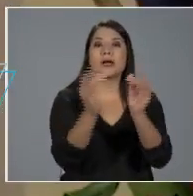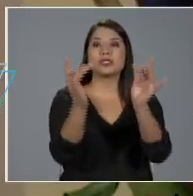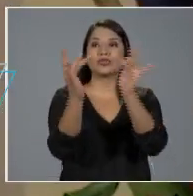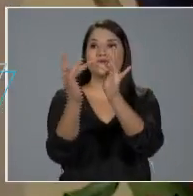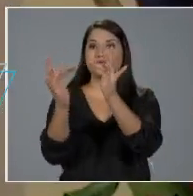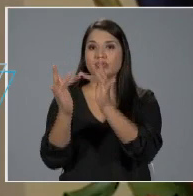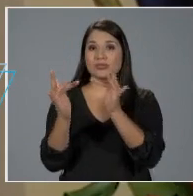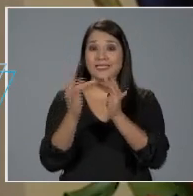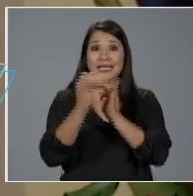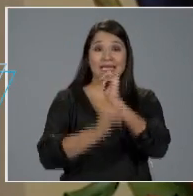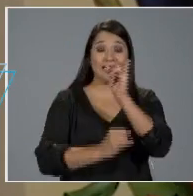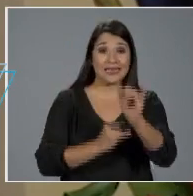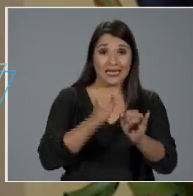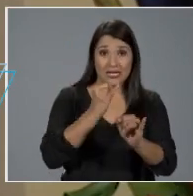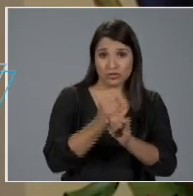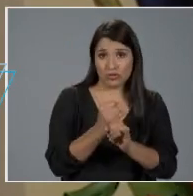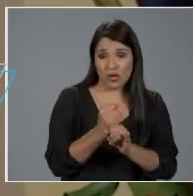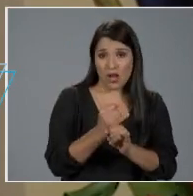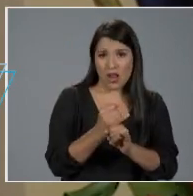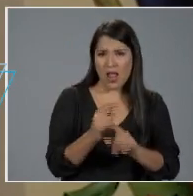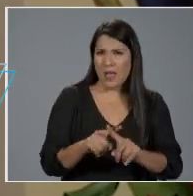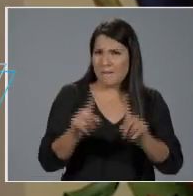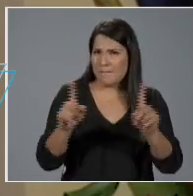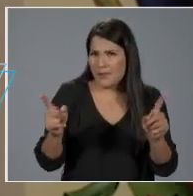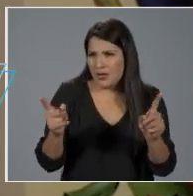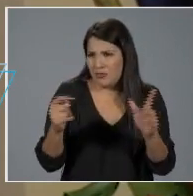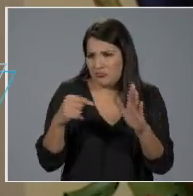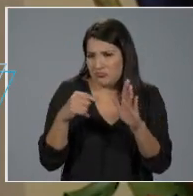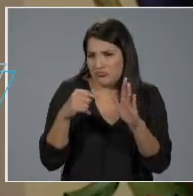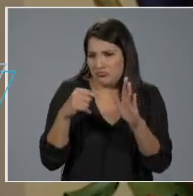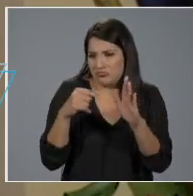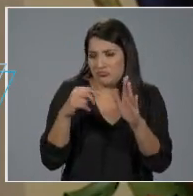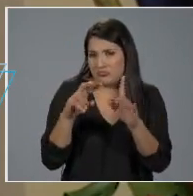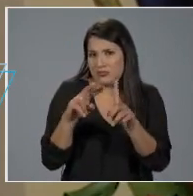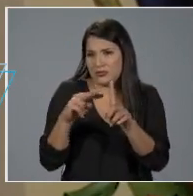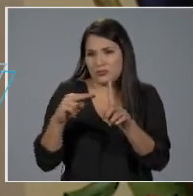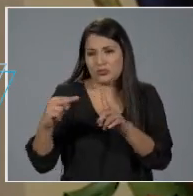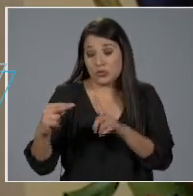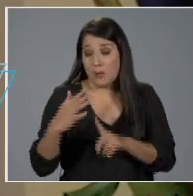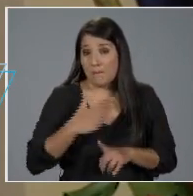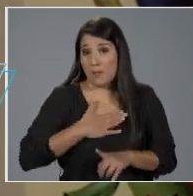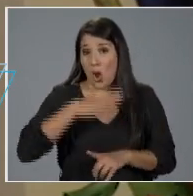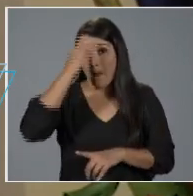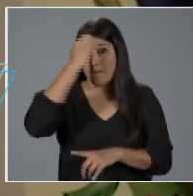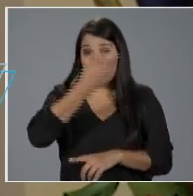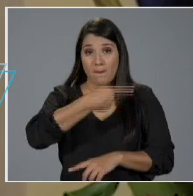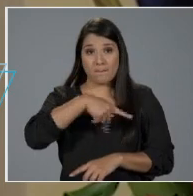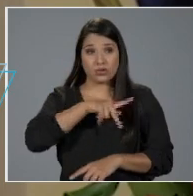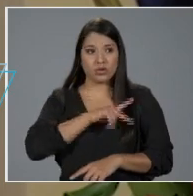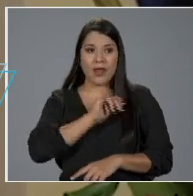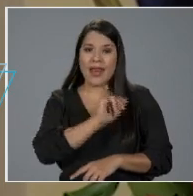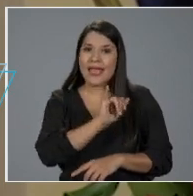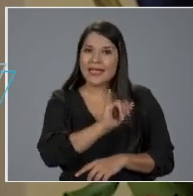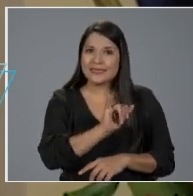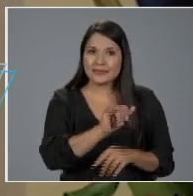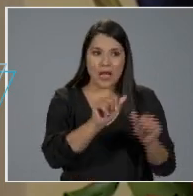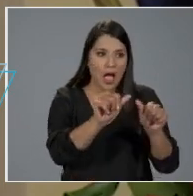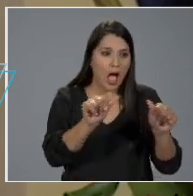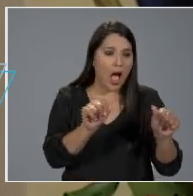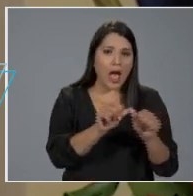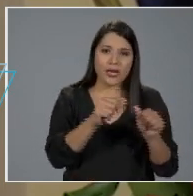conectividad internacional y diplomática. Pero en el fondo, yo en lo personal, esta es una de las áreas a la que he dedicado mi